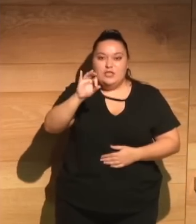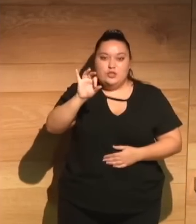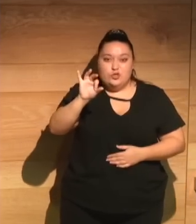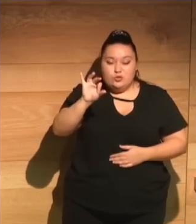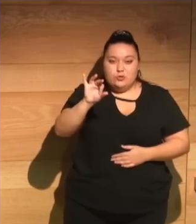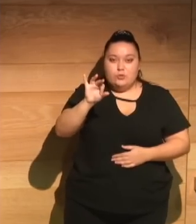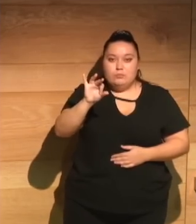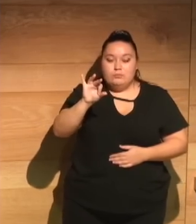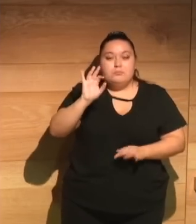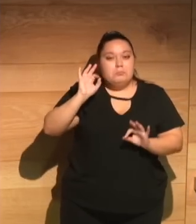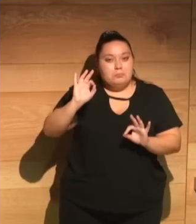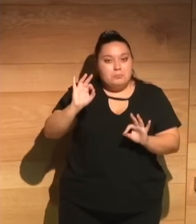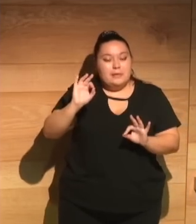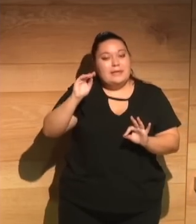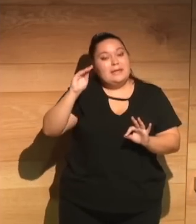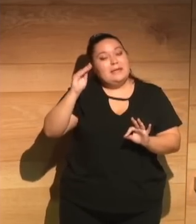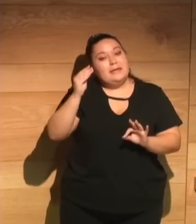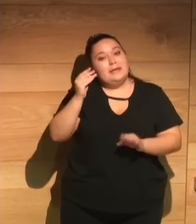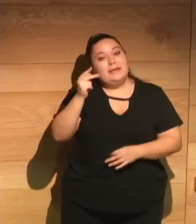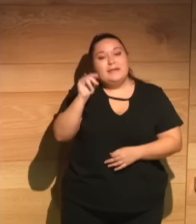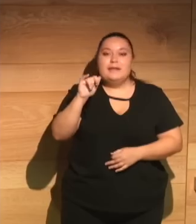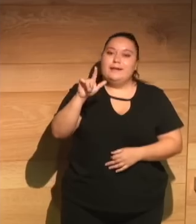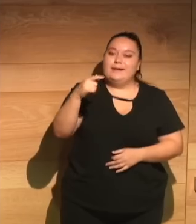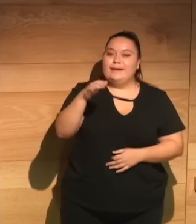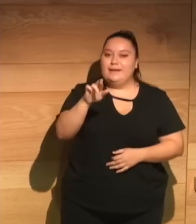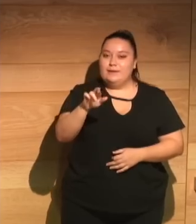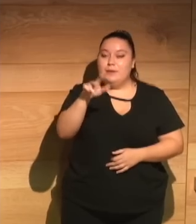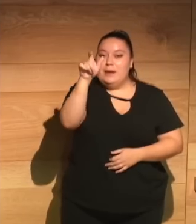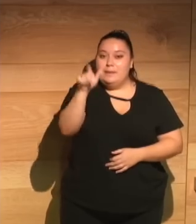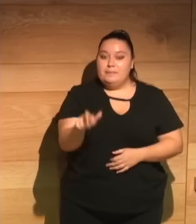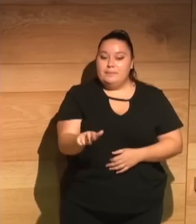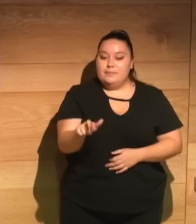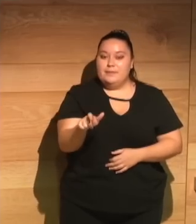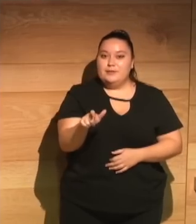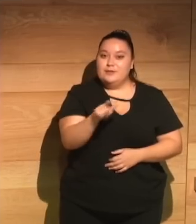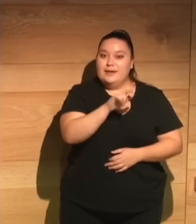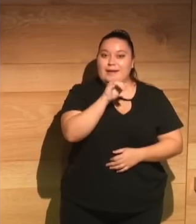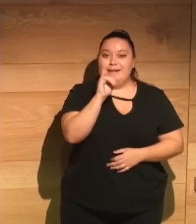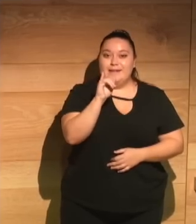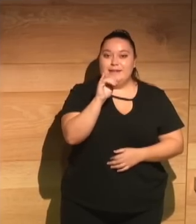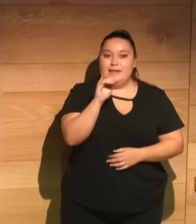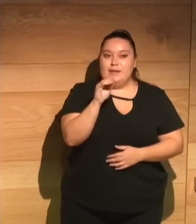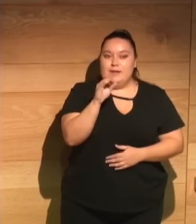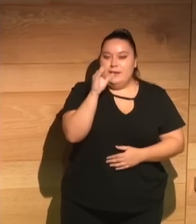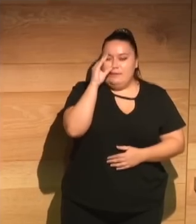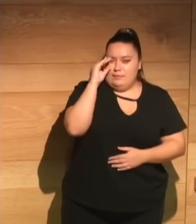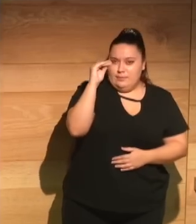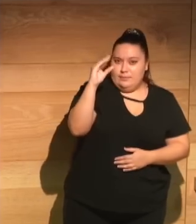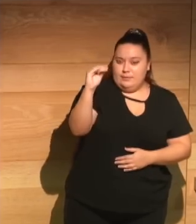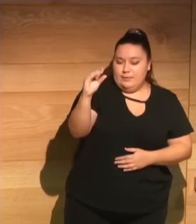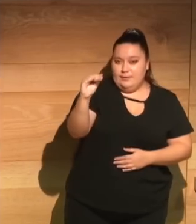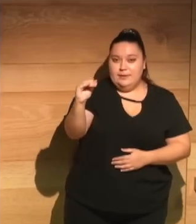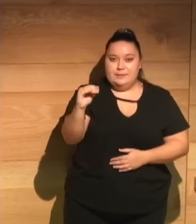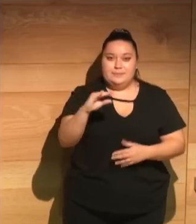famosísimo Athanasius Kircher, un jesuita multidisciplinar, geólogo, que hizo su